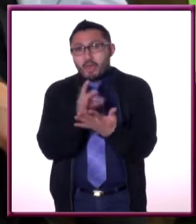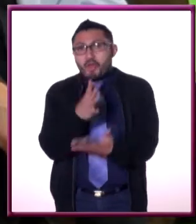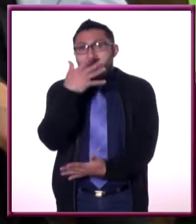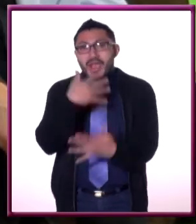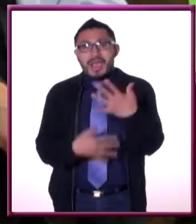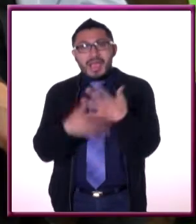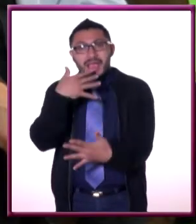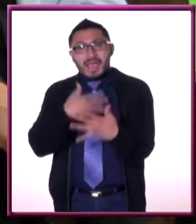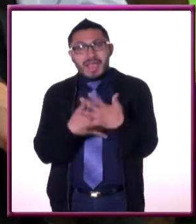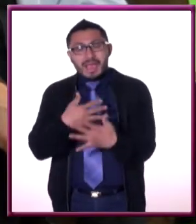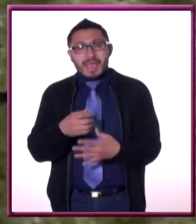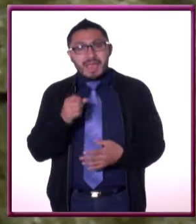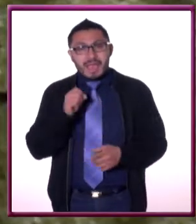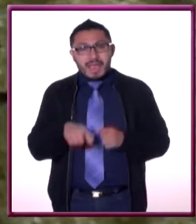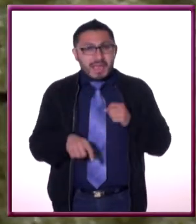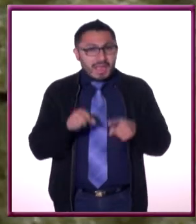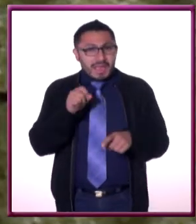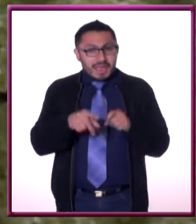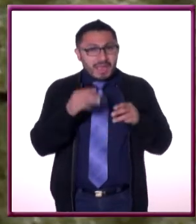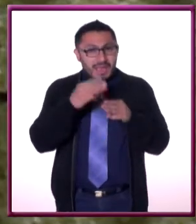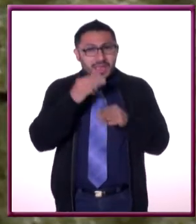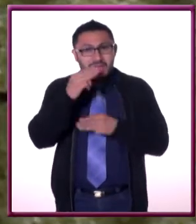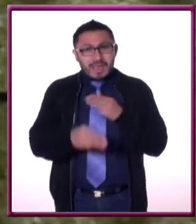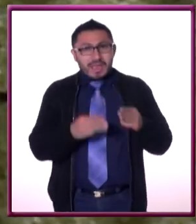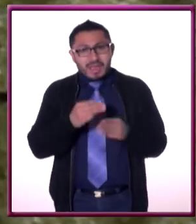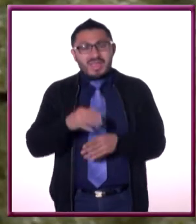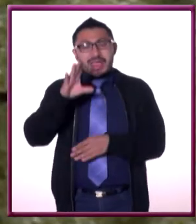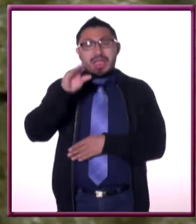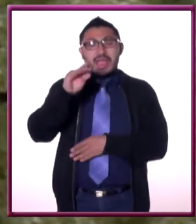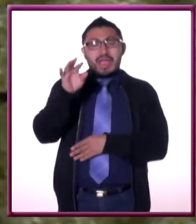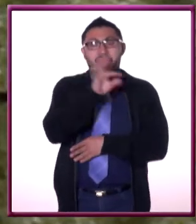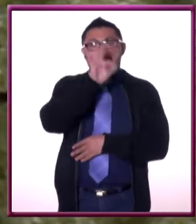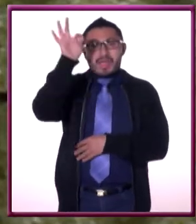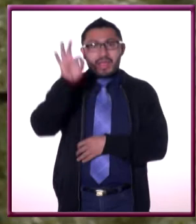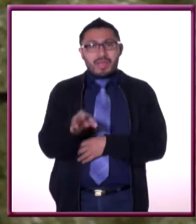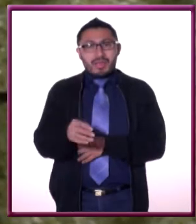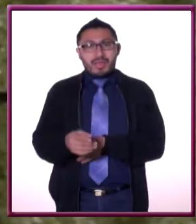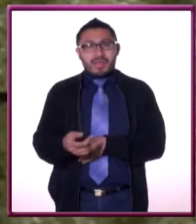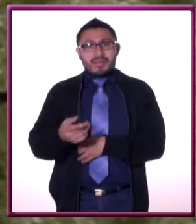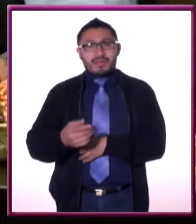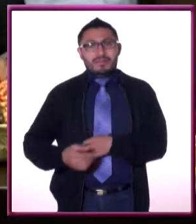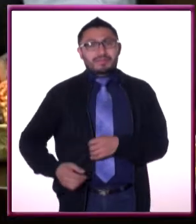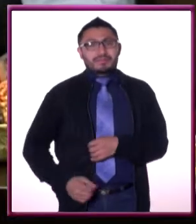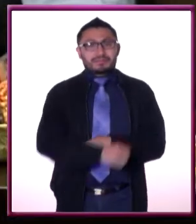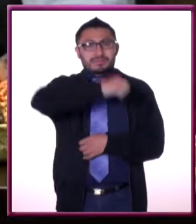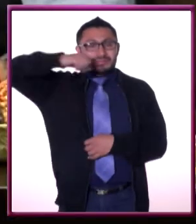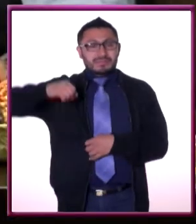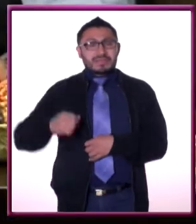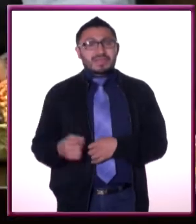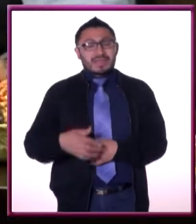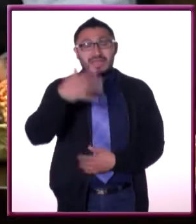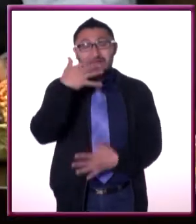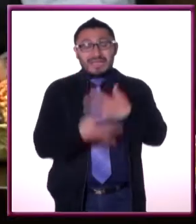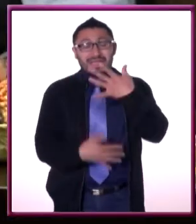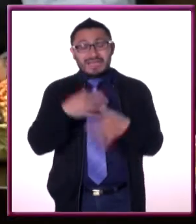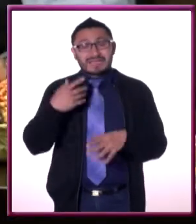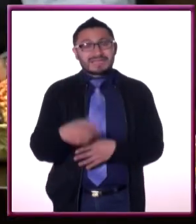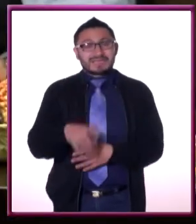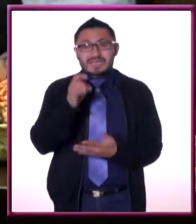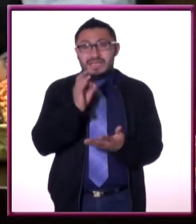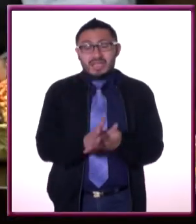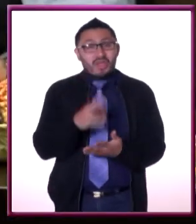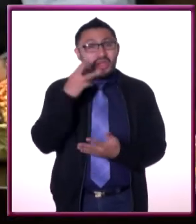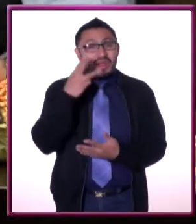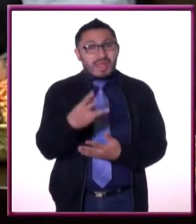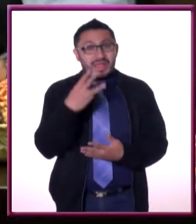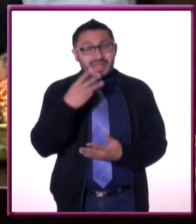15 cultivos en el mundo son el 90% de la demanda energética. 15 cultivos. 15 cultivos. Y solo